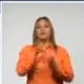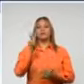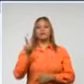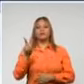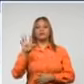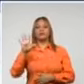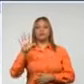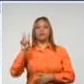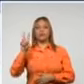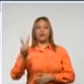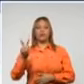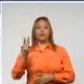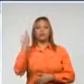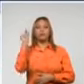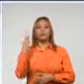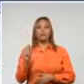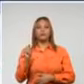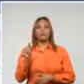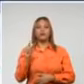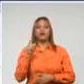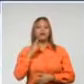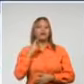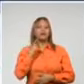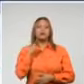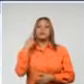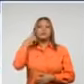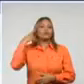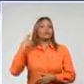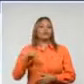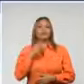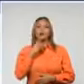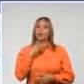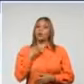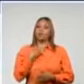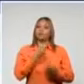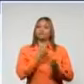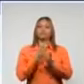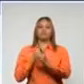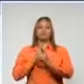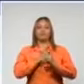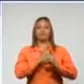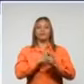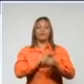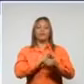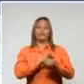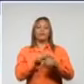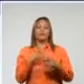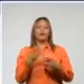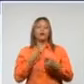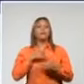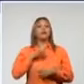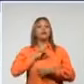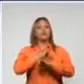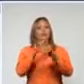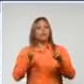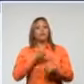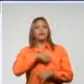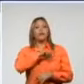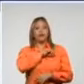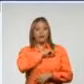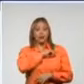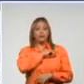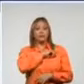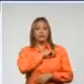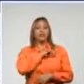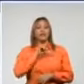252 personas que no se ha logrado identificar la fuente de infección. Pero como empezamos a informar desde ayer de lo que